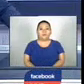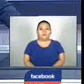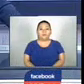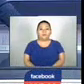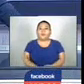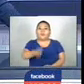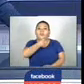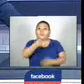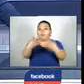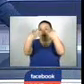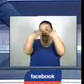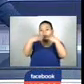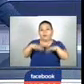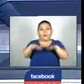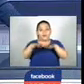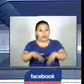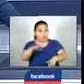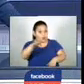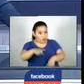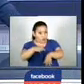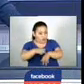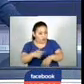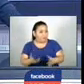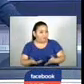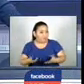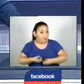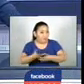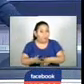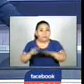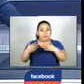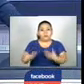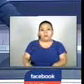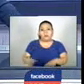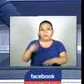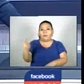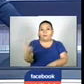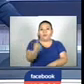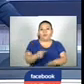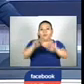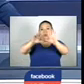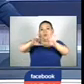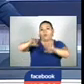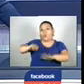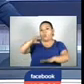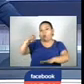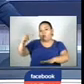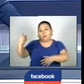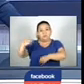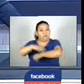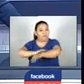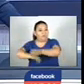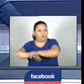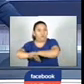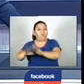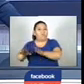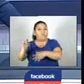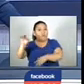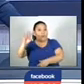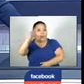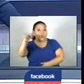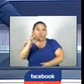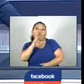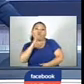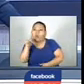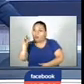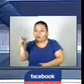Gracias por informarse con Noticiero Hechos. Les contamos a esta hora que más de 8.000 personas han sido detenidas en Honduras por incumplir el toque de